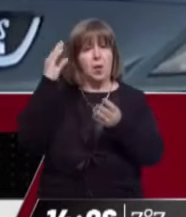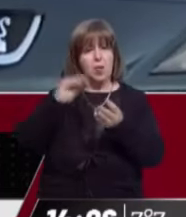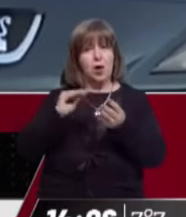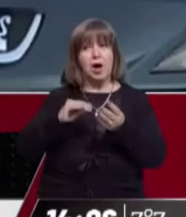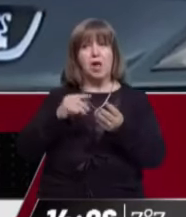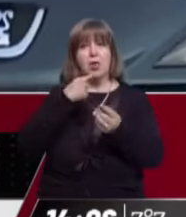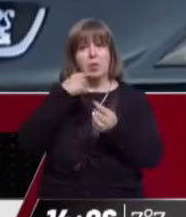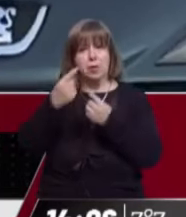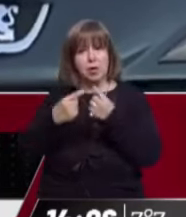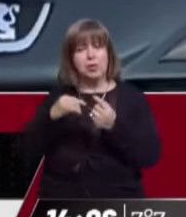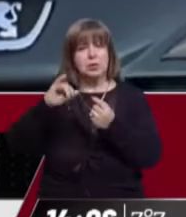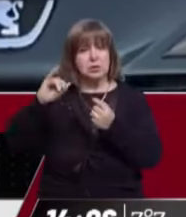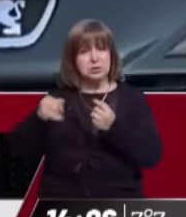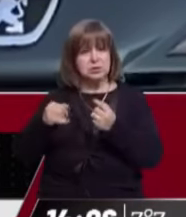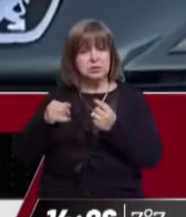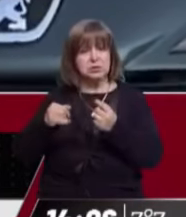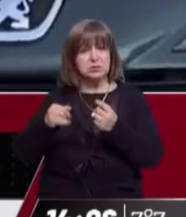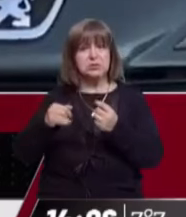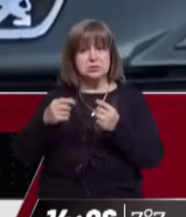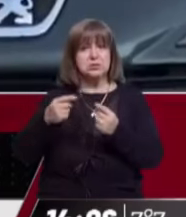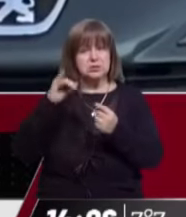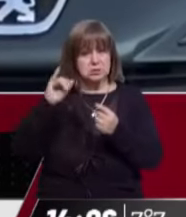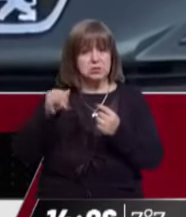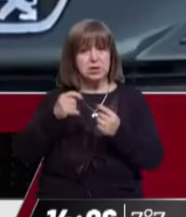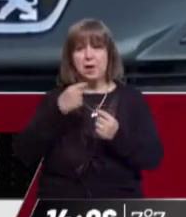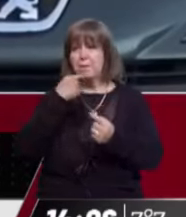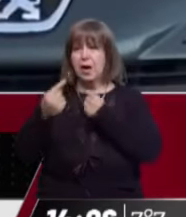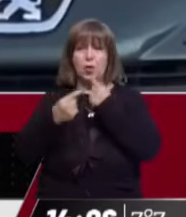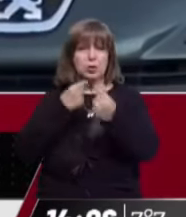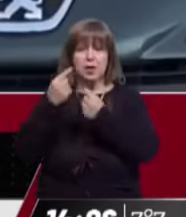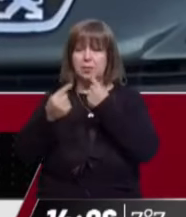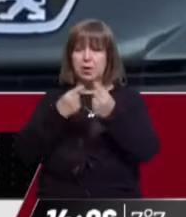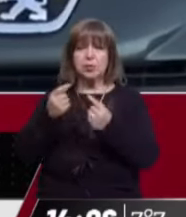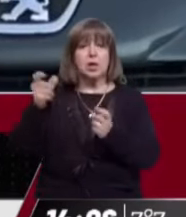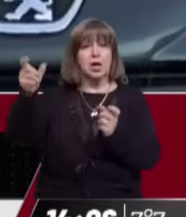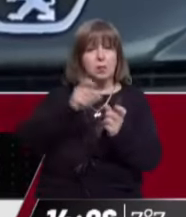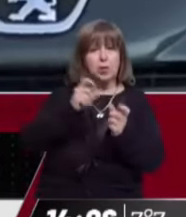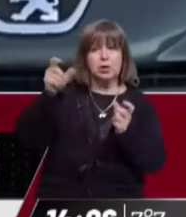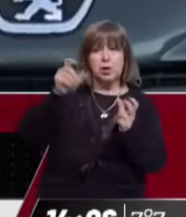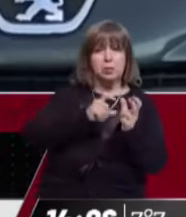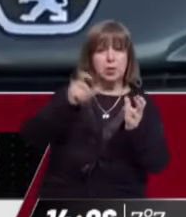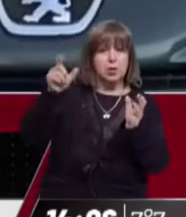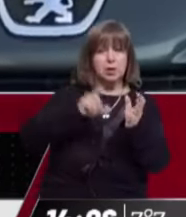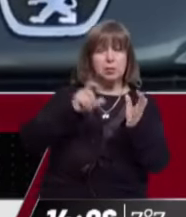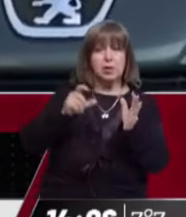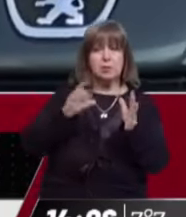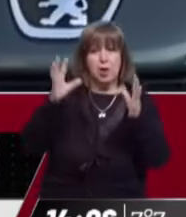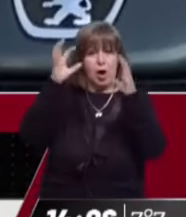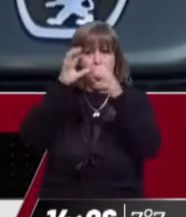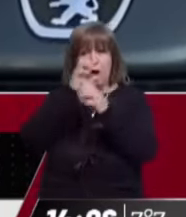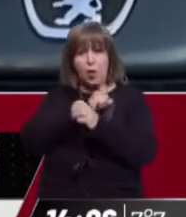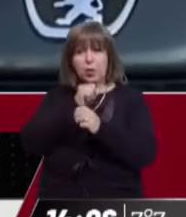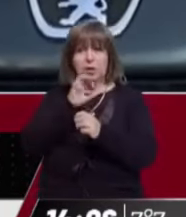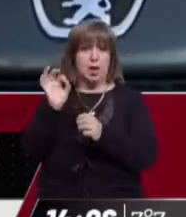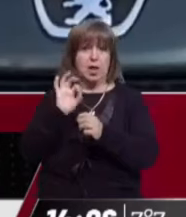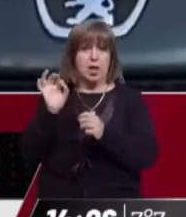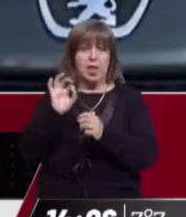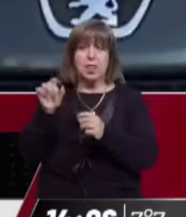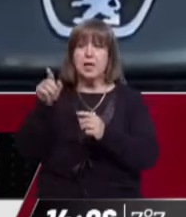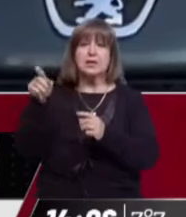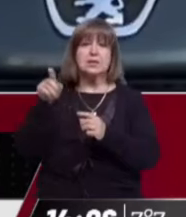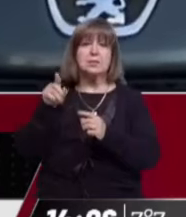hagamos nosotros. Abrazos abiertos, vamos a responder absolutamente todo. No hay nada que ocultar. Hasta ahora han